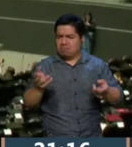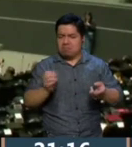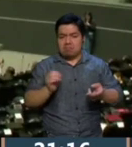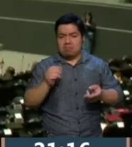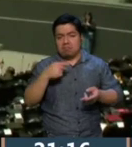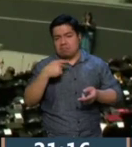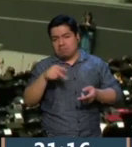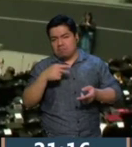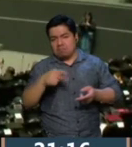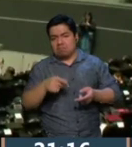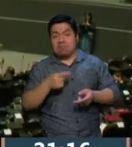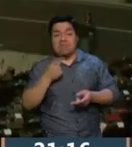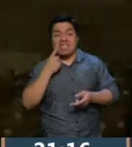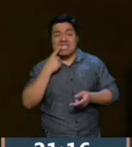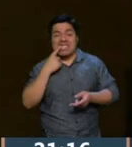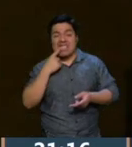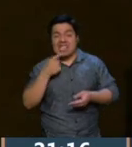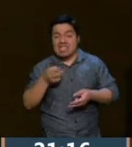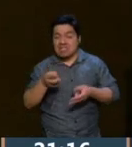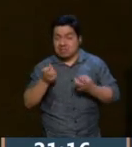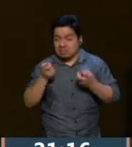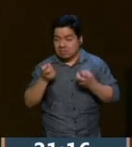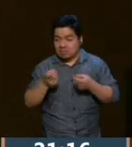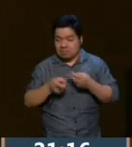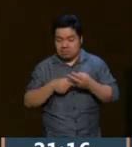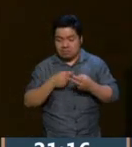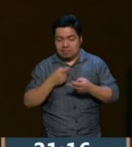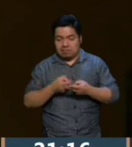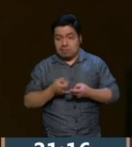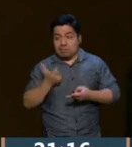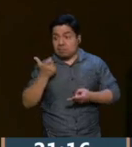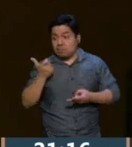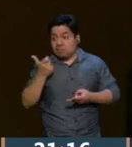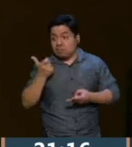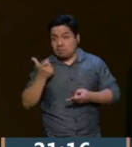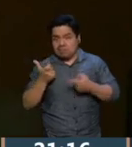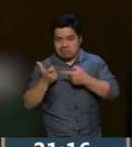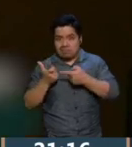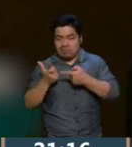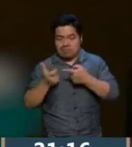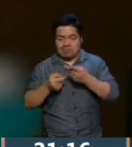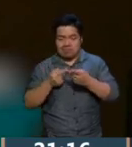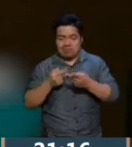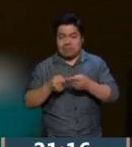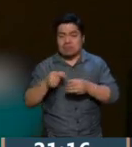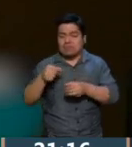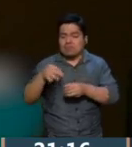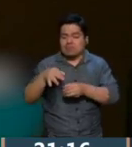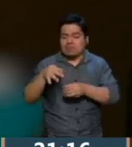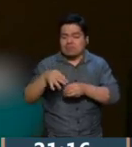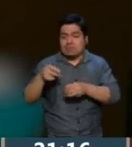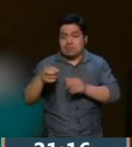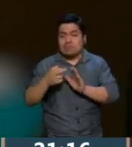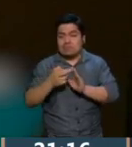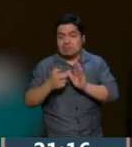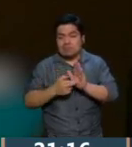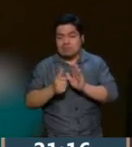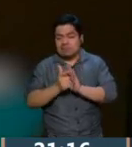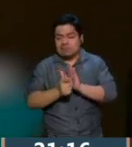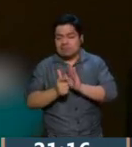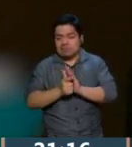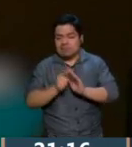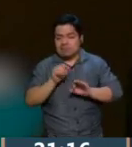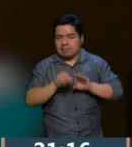suyo es la rapiña, la ambición, los ahorros que con esta reforma pretenden